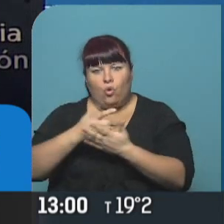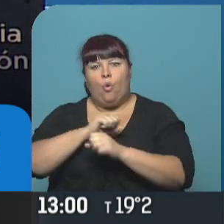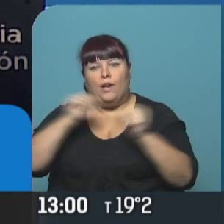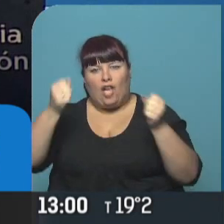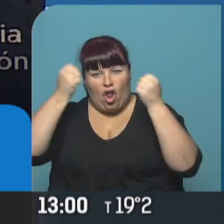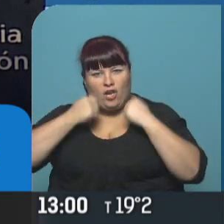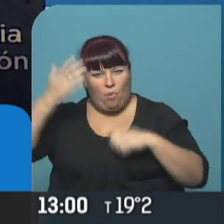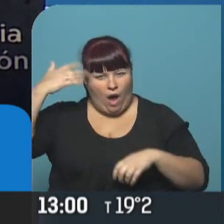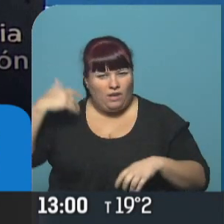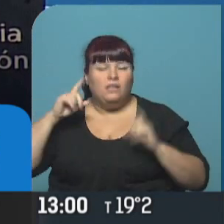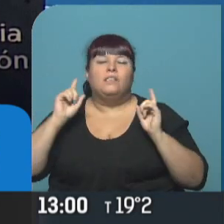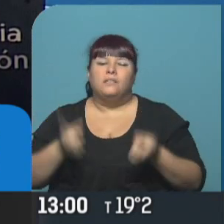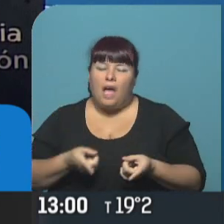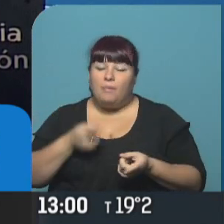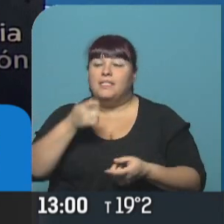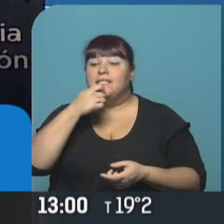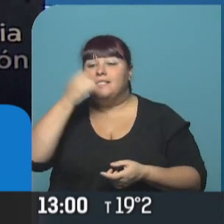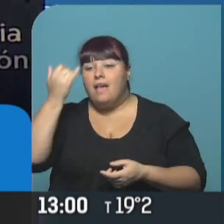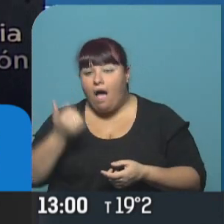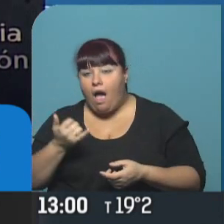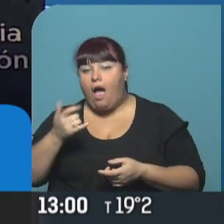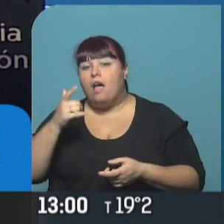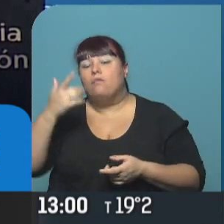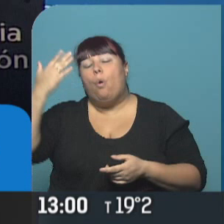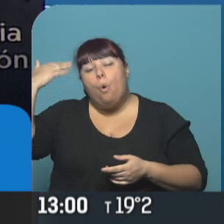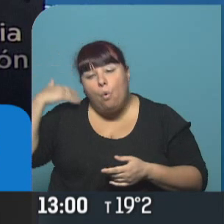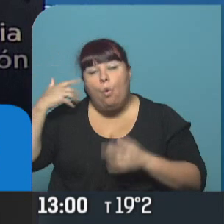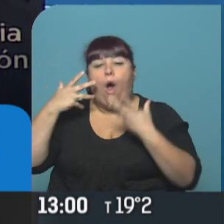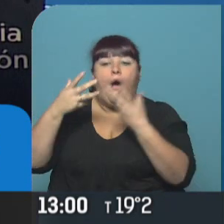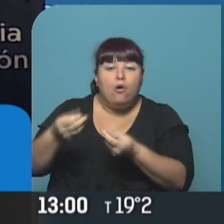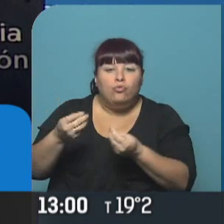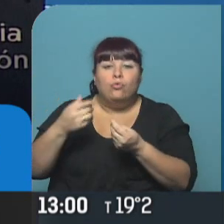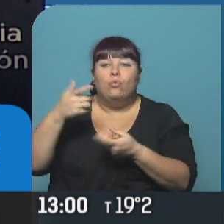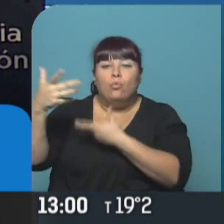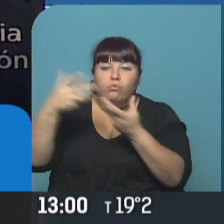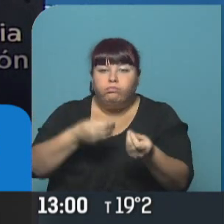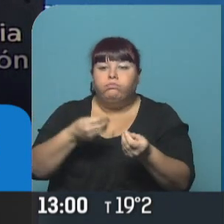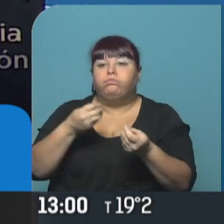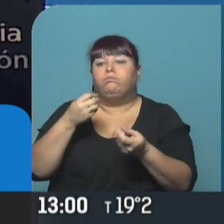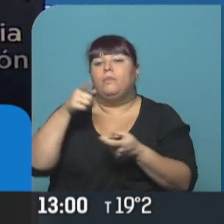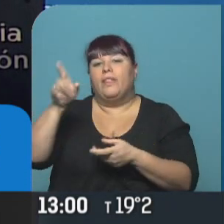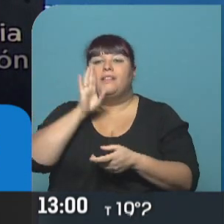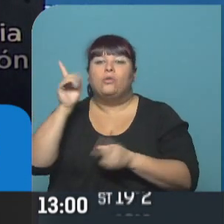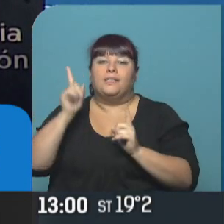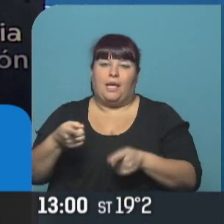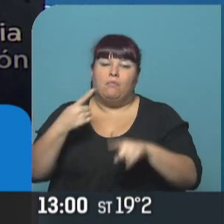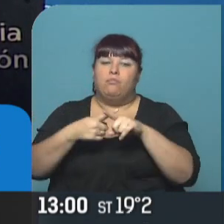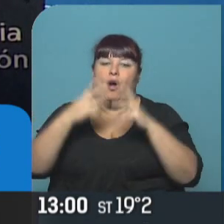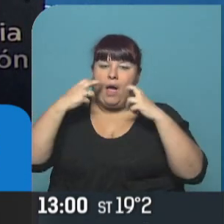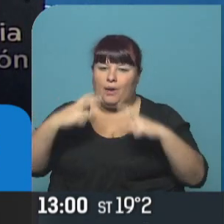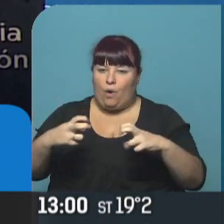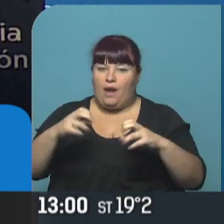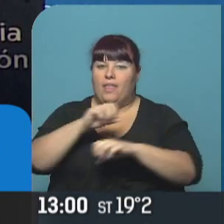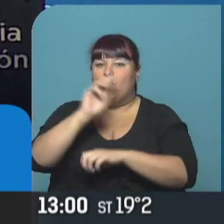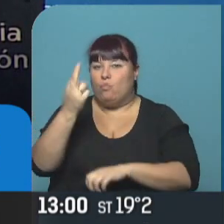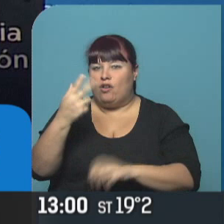terrorismo, y en función de esto también si hubo hay alguna colaboración que se está prestando de parte de Estados Unidos también por la investigación